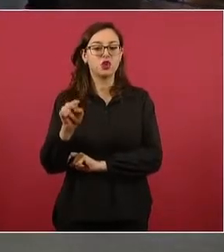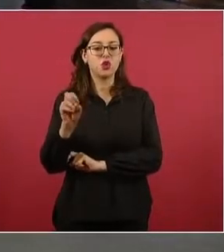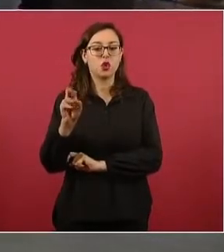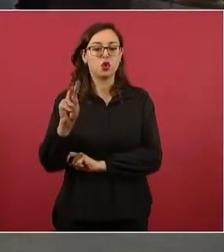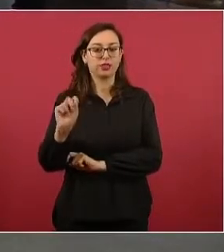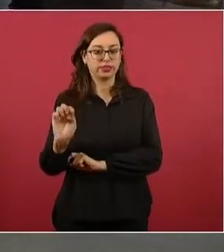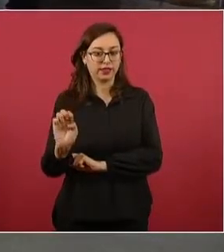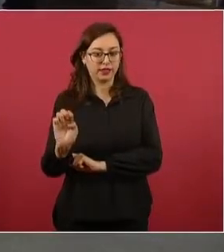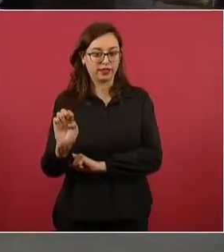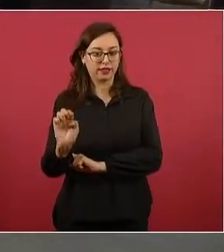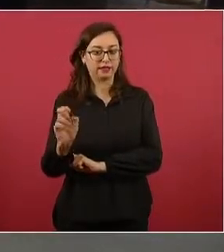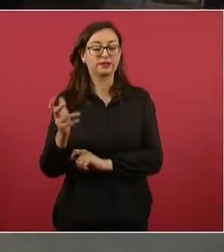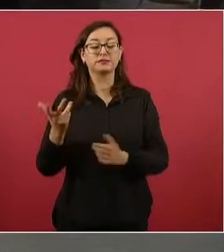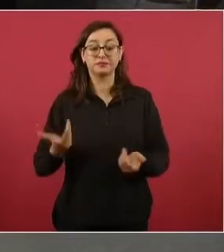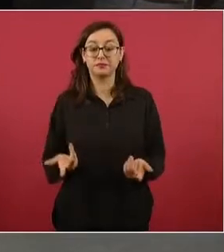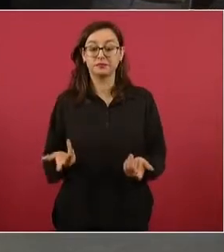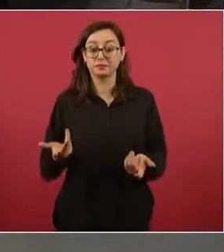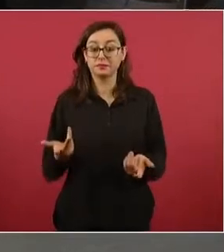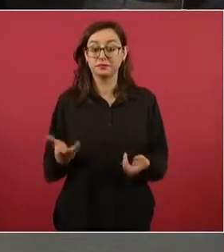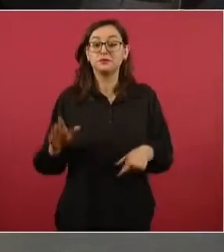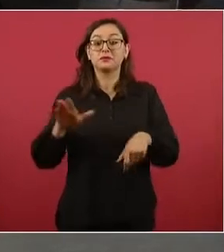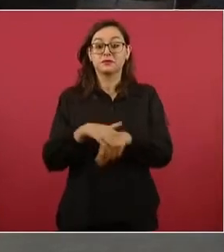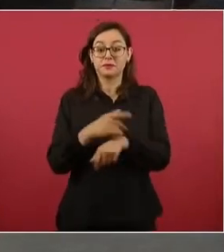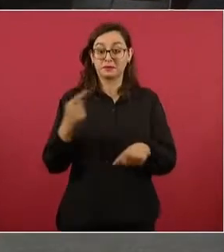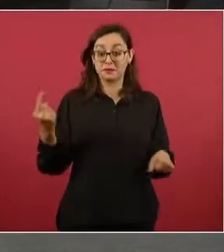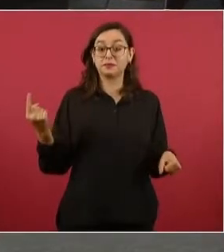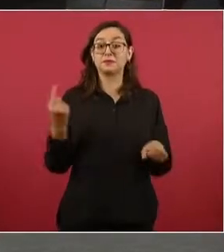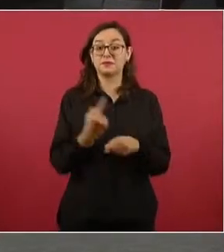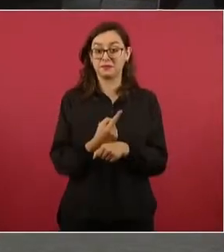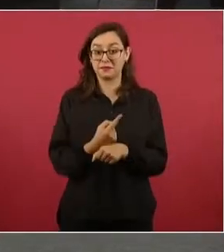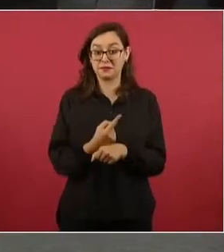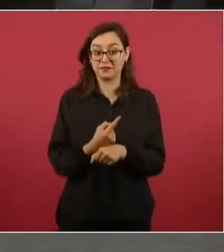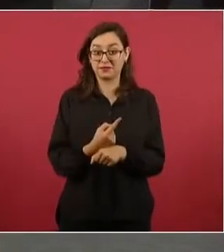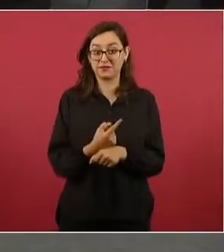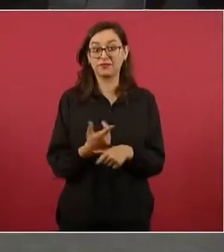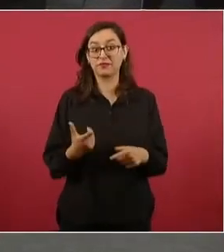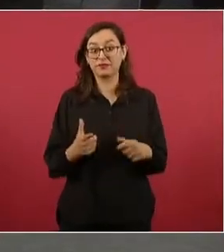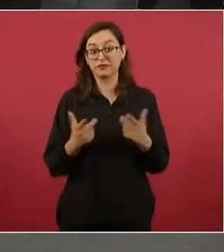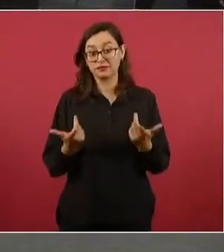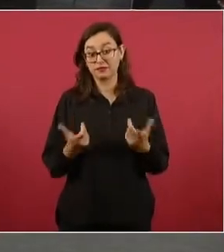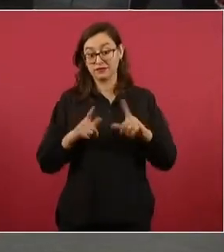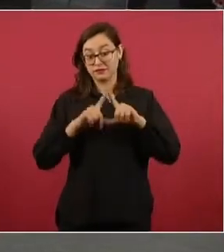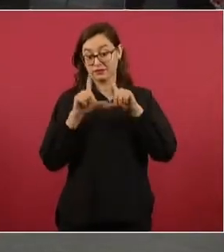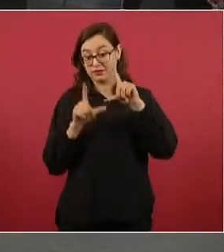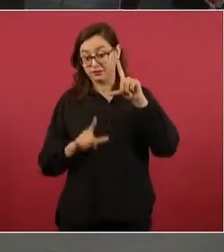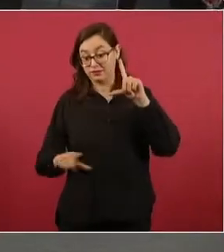porque Colorado fue de los estados